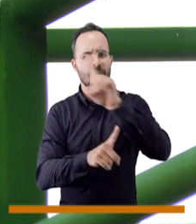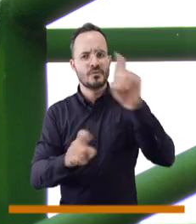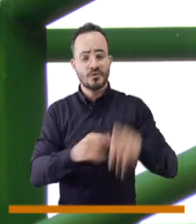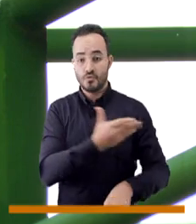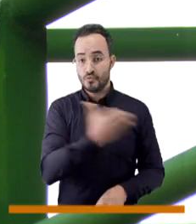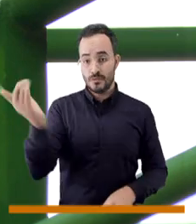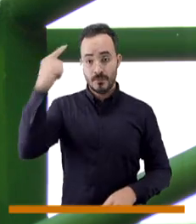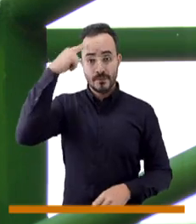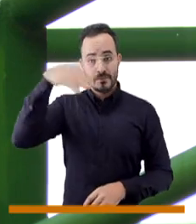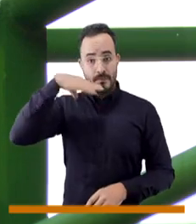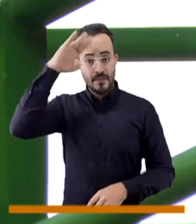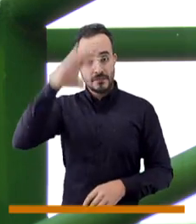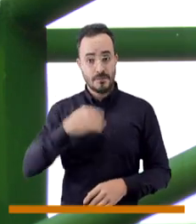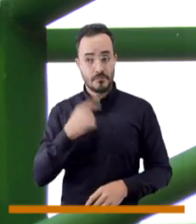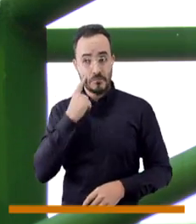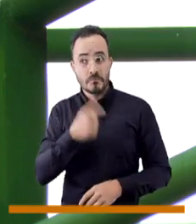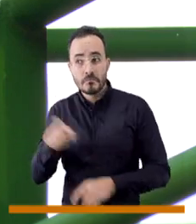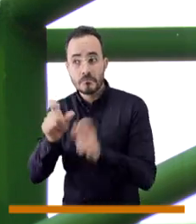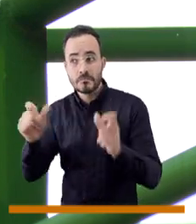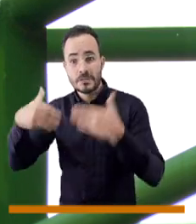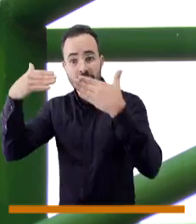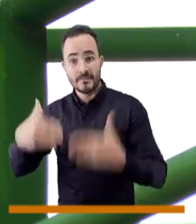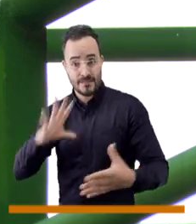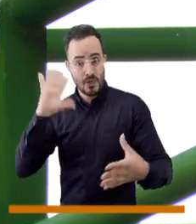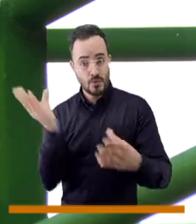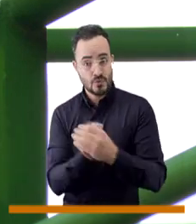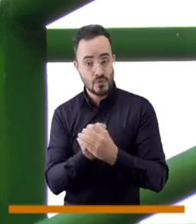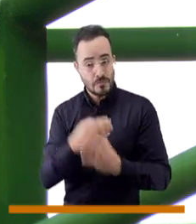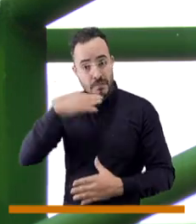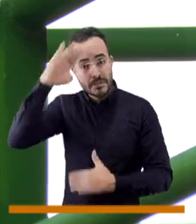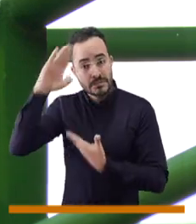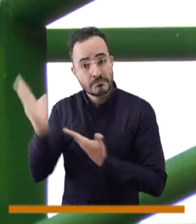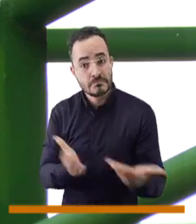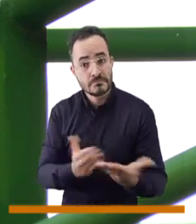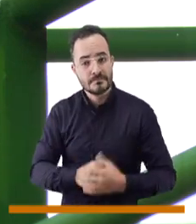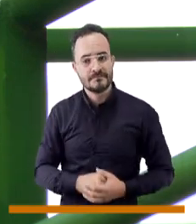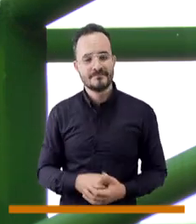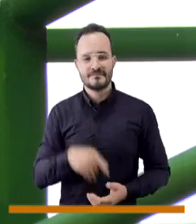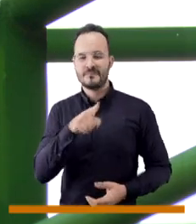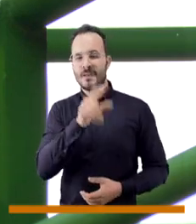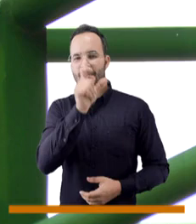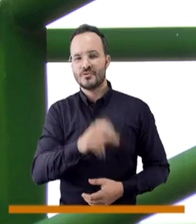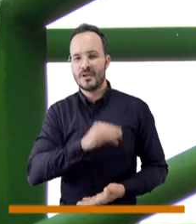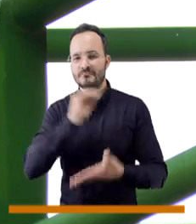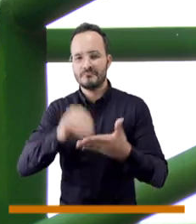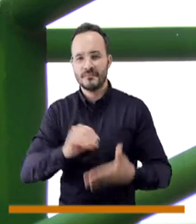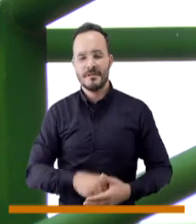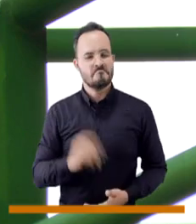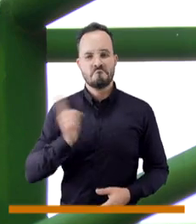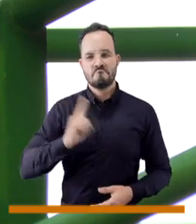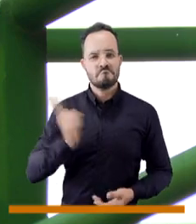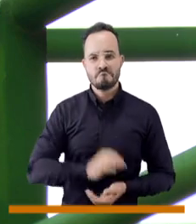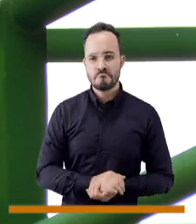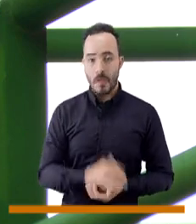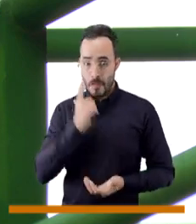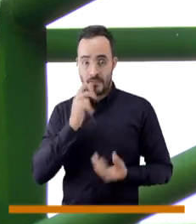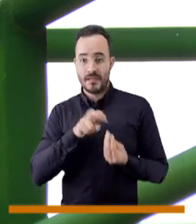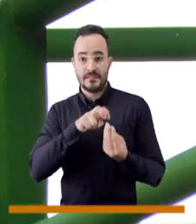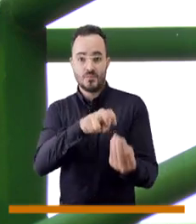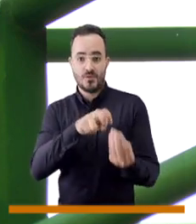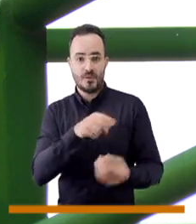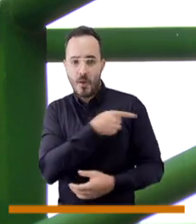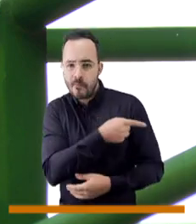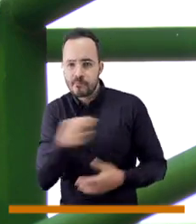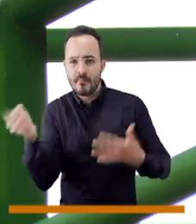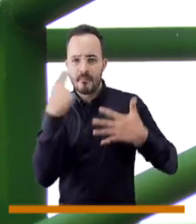que Medellín es incluyente con las personas en condición de discapacidad? Arroba Eric Gavides dice, no, un claro ejemplo son los medios